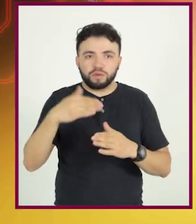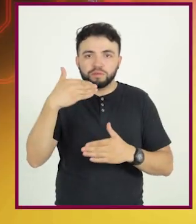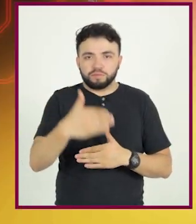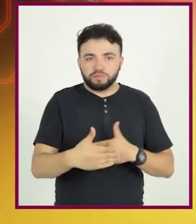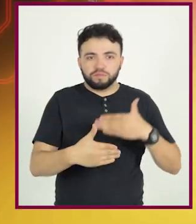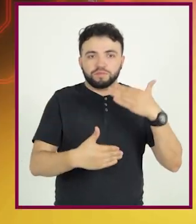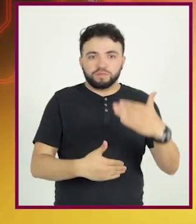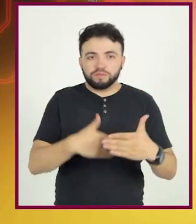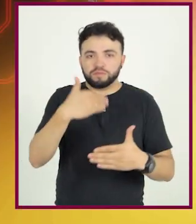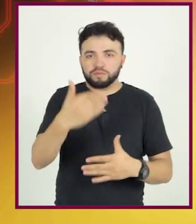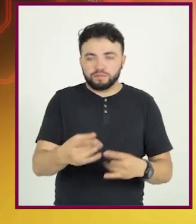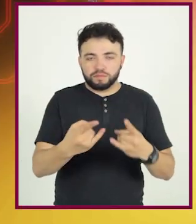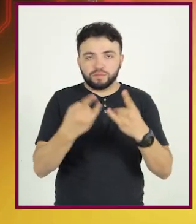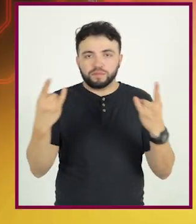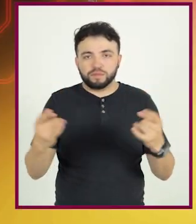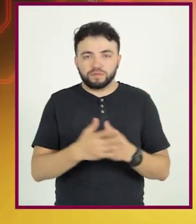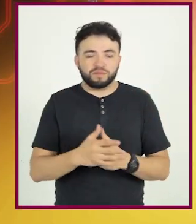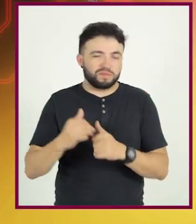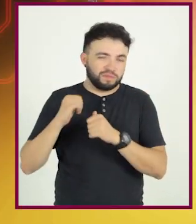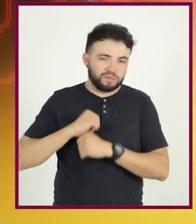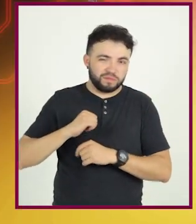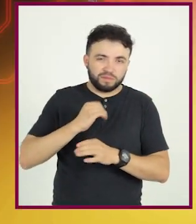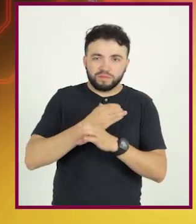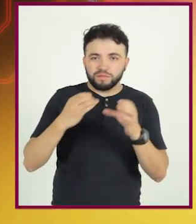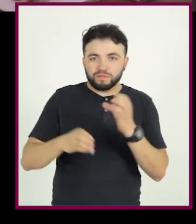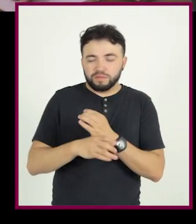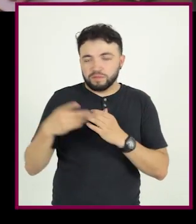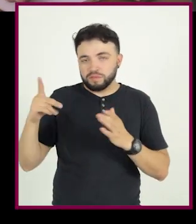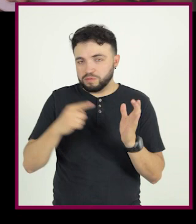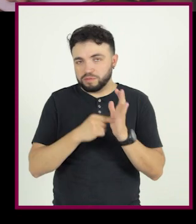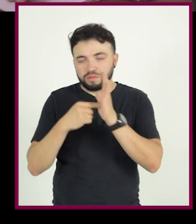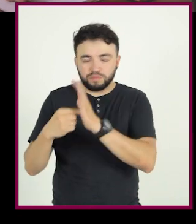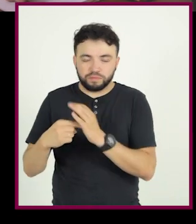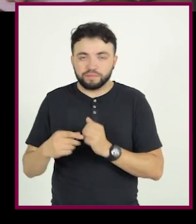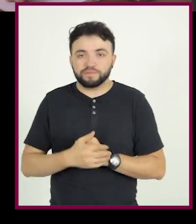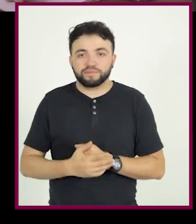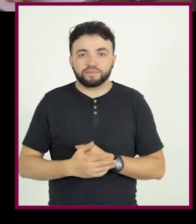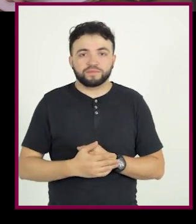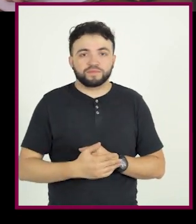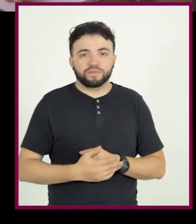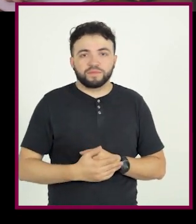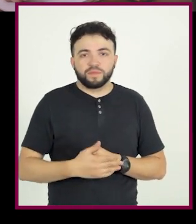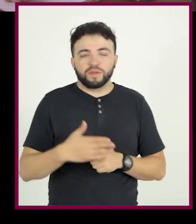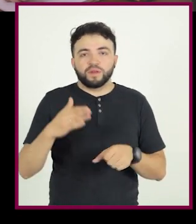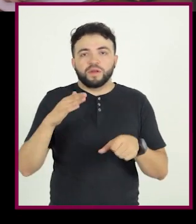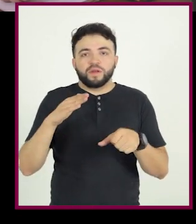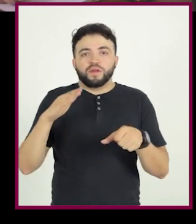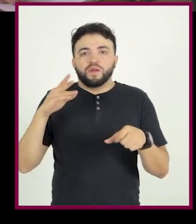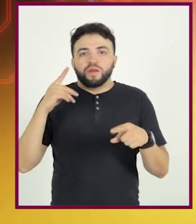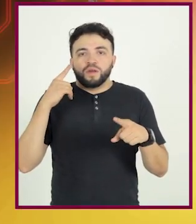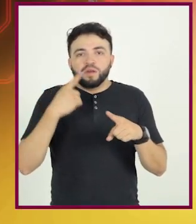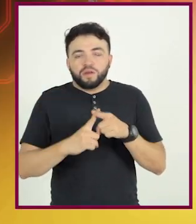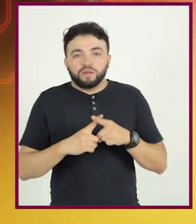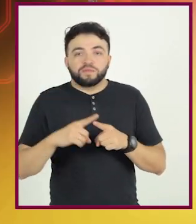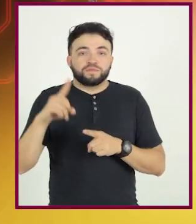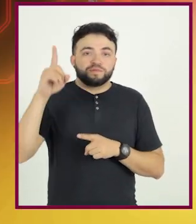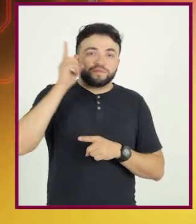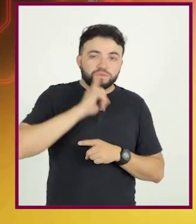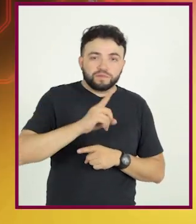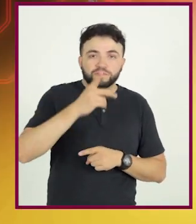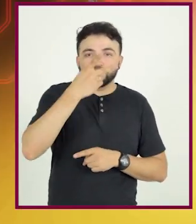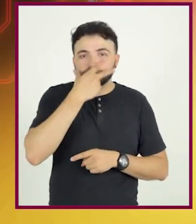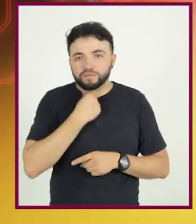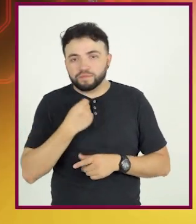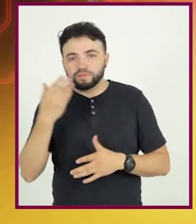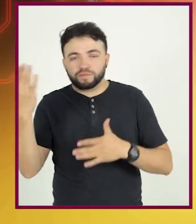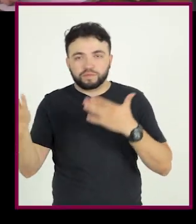están organizadas por periodos históricos, épocas, acontecimientos y personajes de la historia, por lo que las y